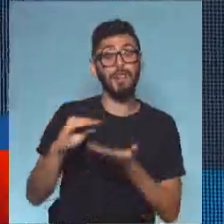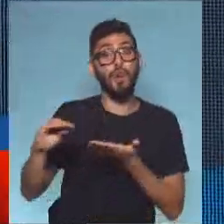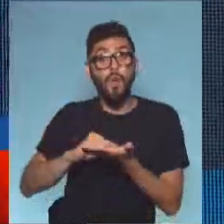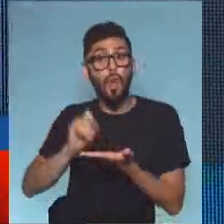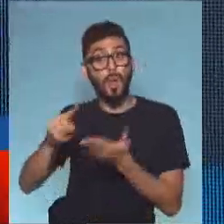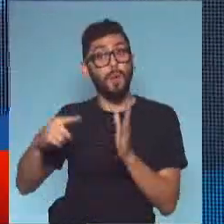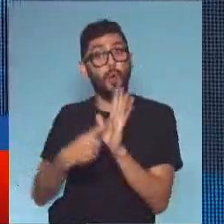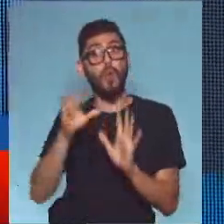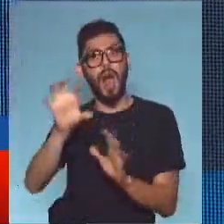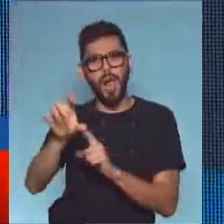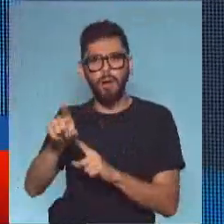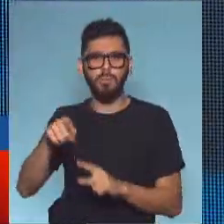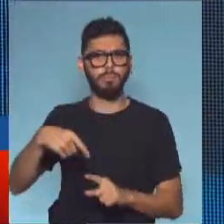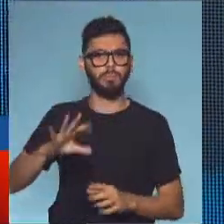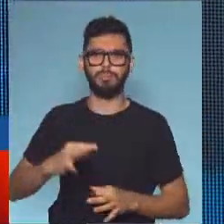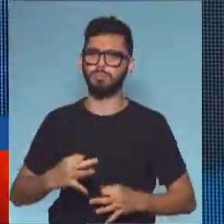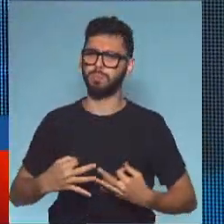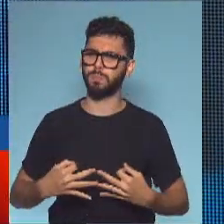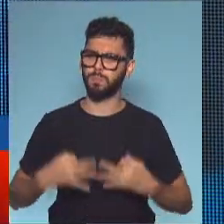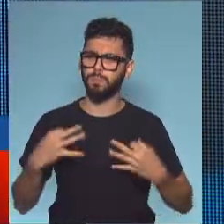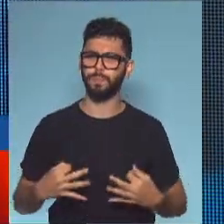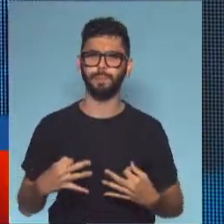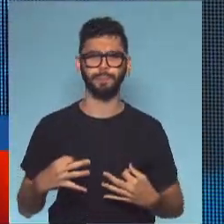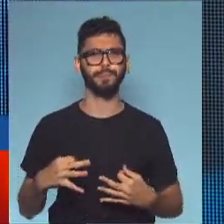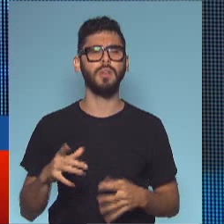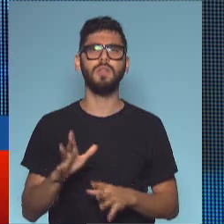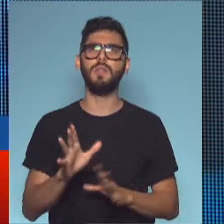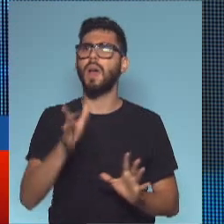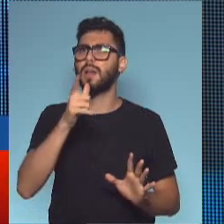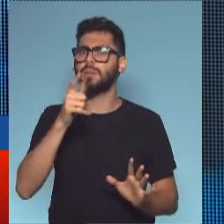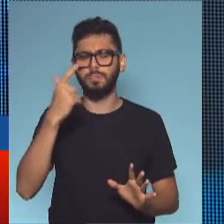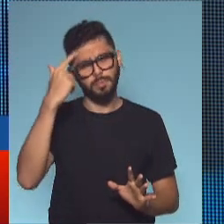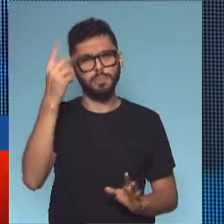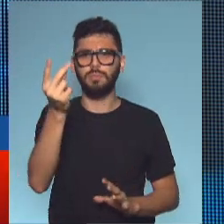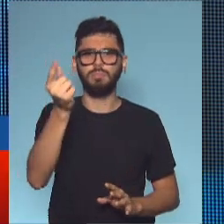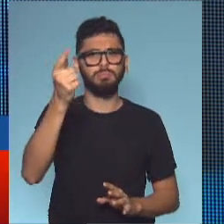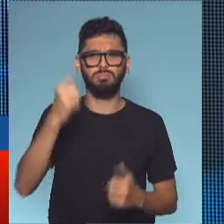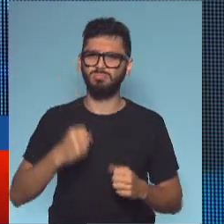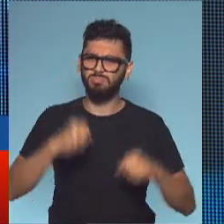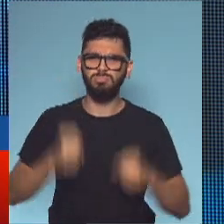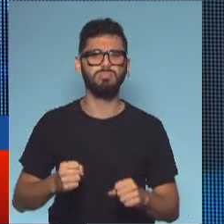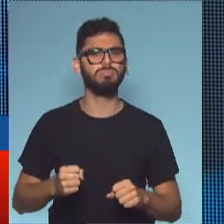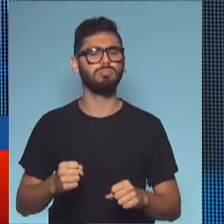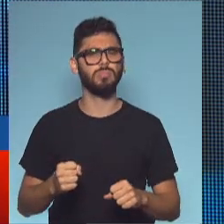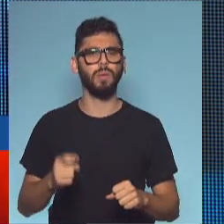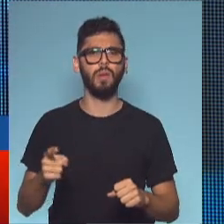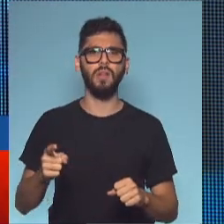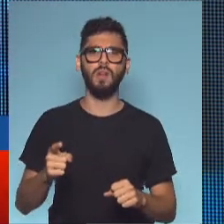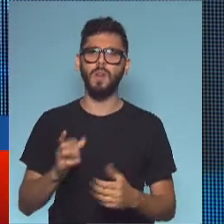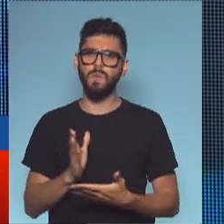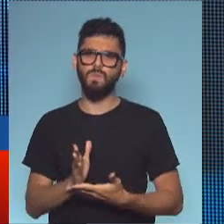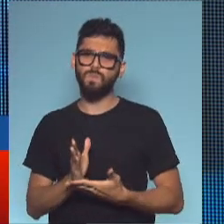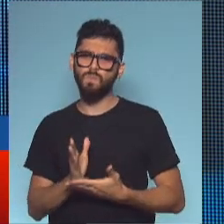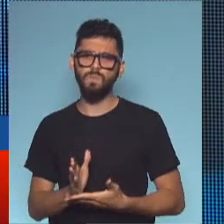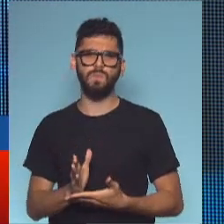Buenos Aires fueron los más categóricos, los más audaces, si quiere, los menos cautos,